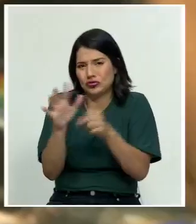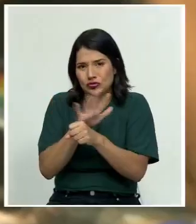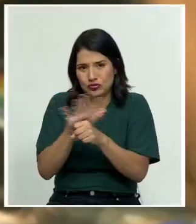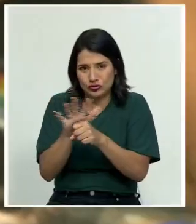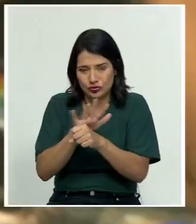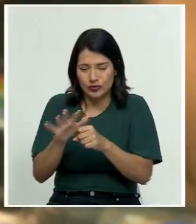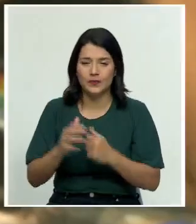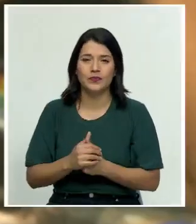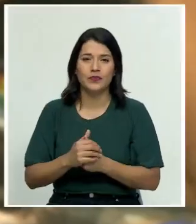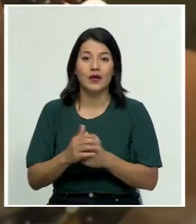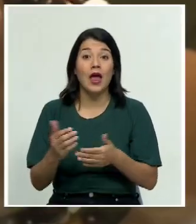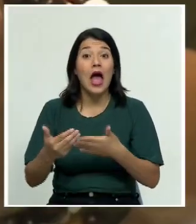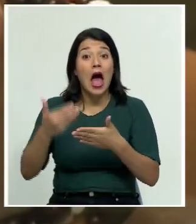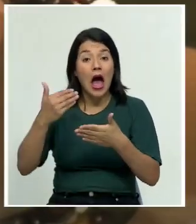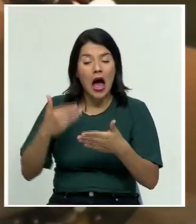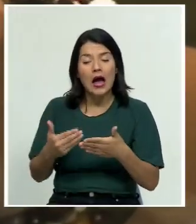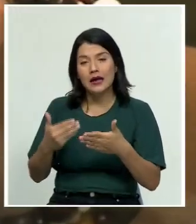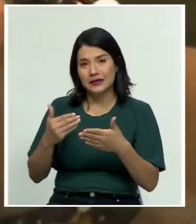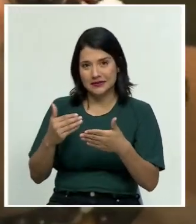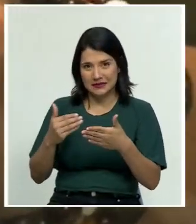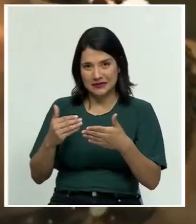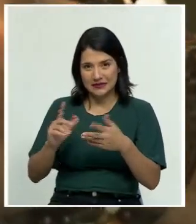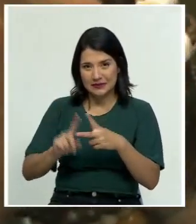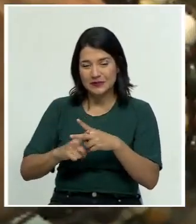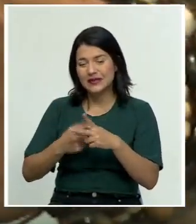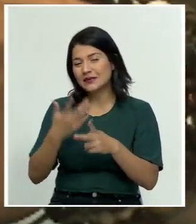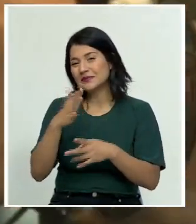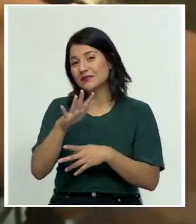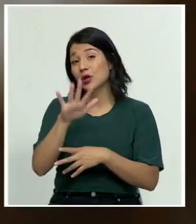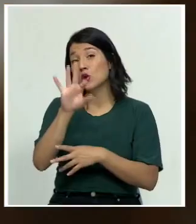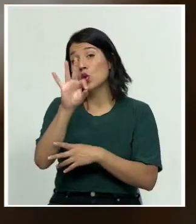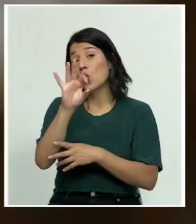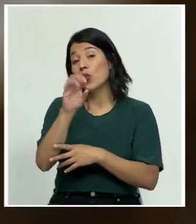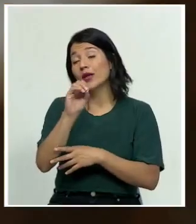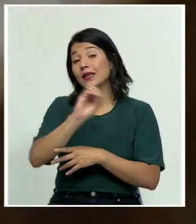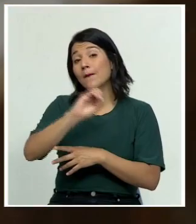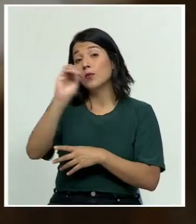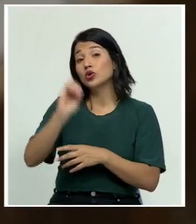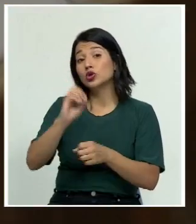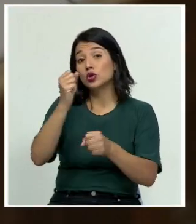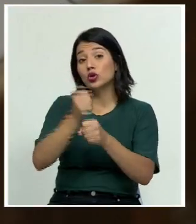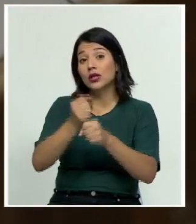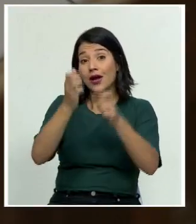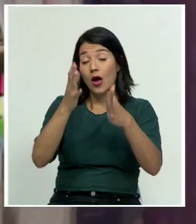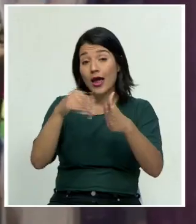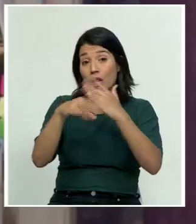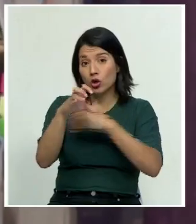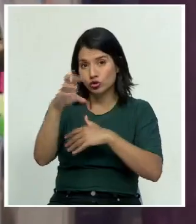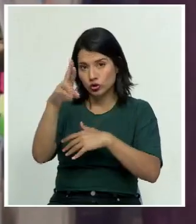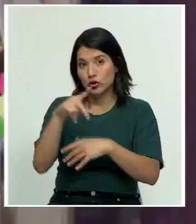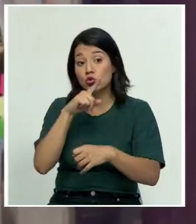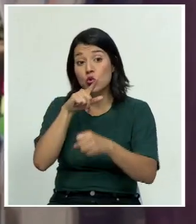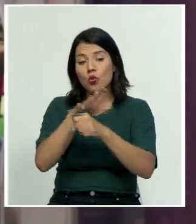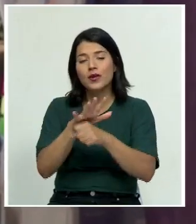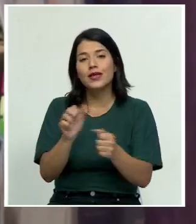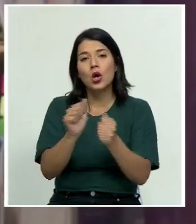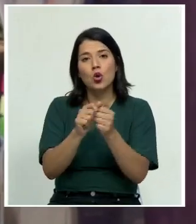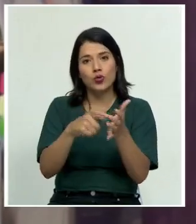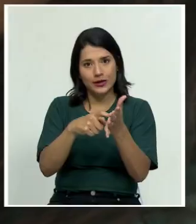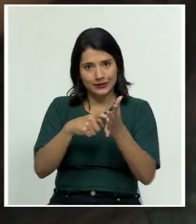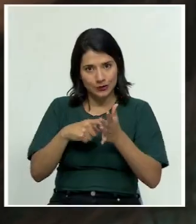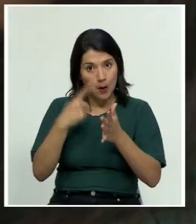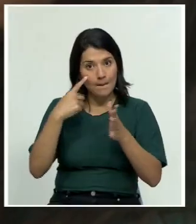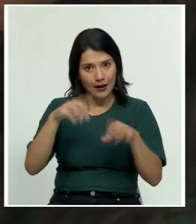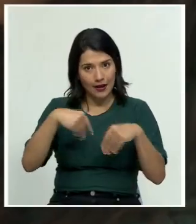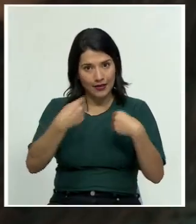Si bien antes de entrar en funcionamiento se hablaba de que el 90% de los trabajadores del país cumplían con los requisitos para ser atendidos allí, lo cierto es